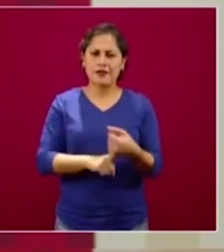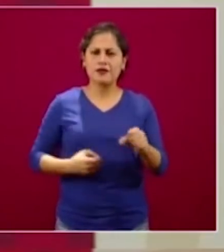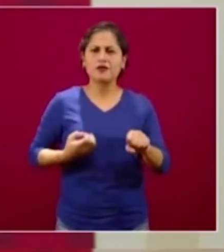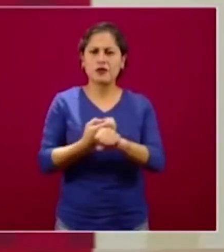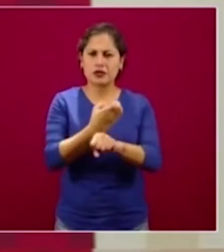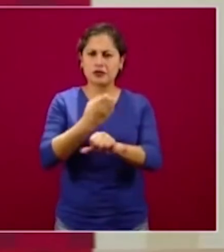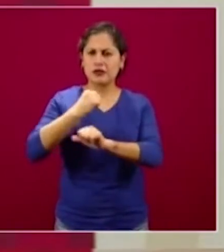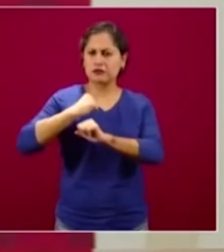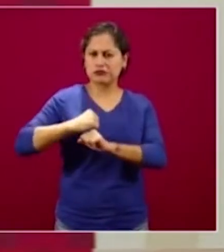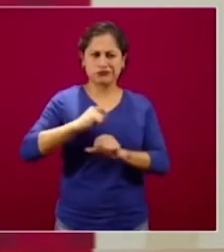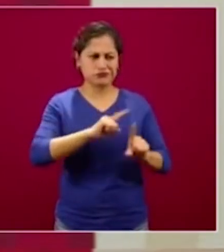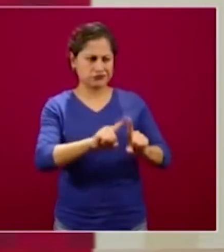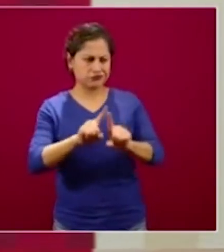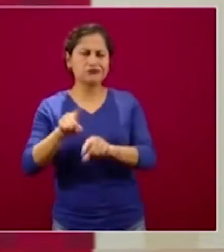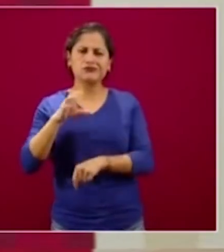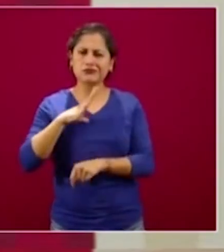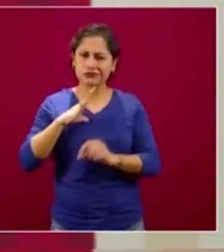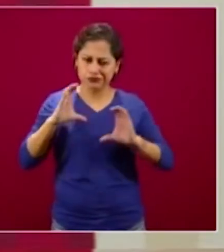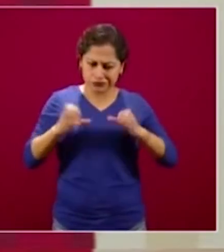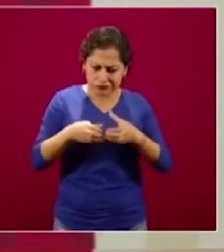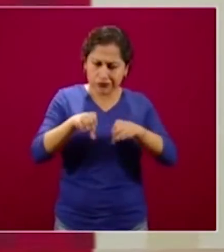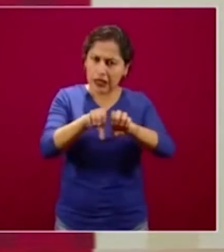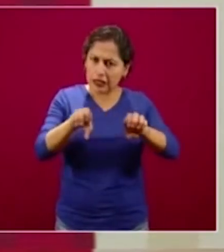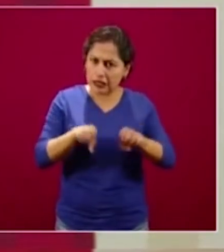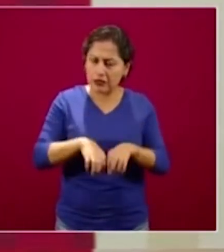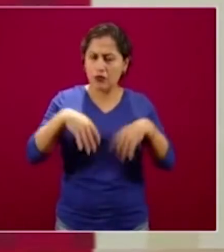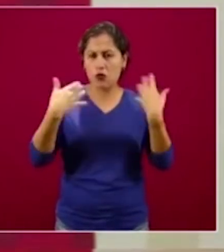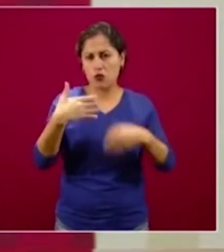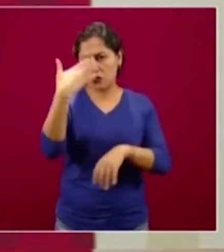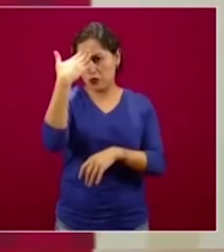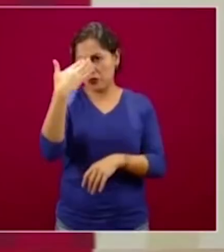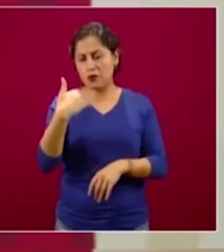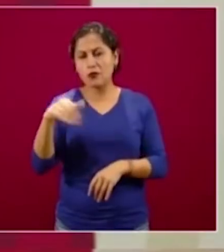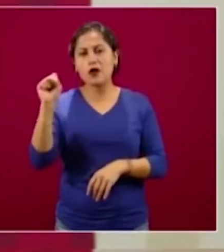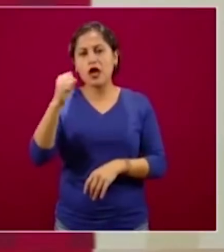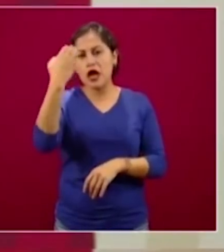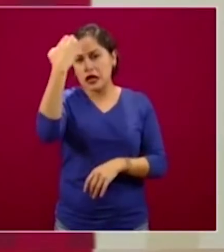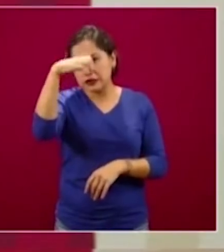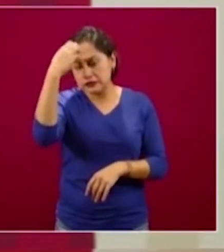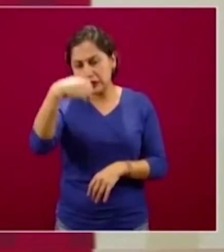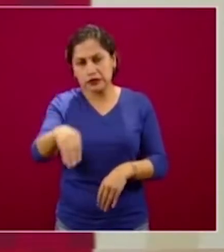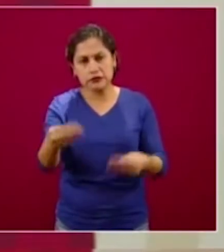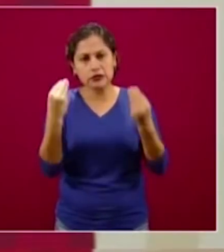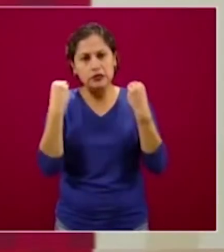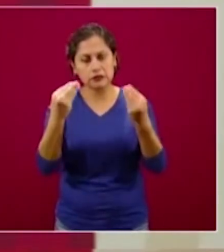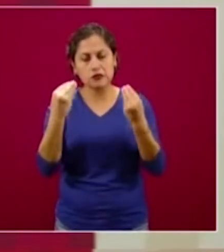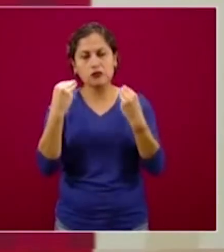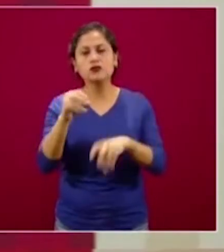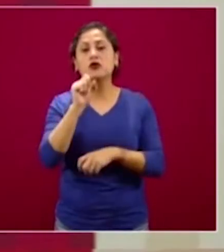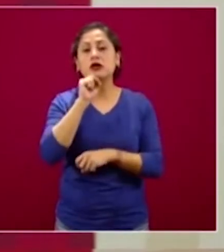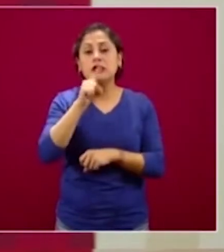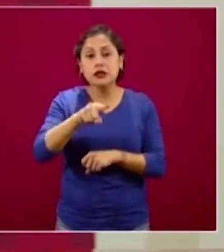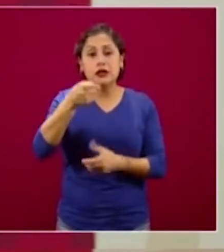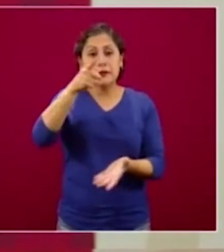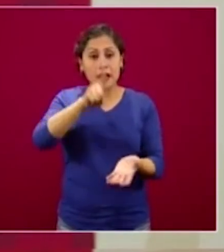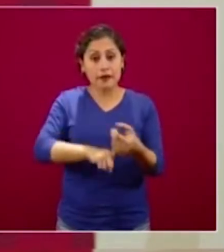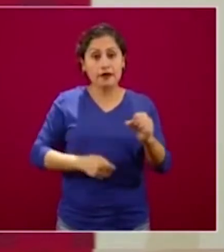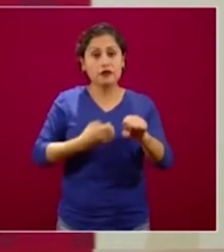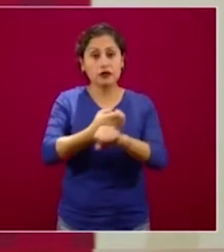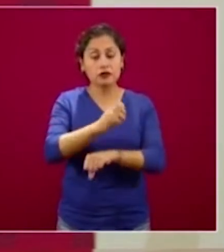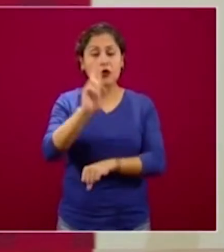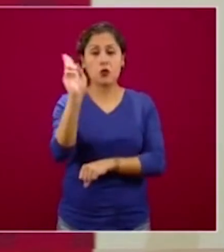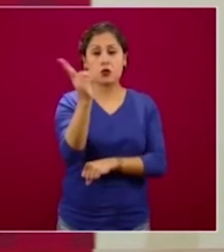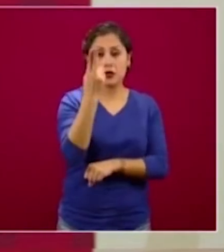directivo y operativo muy talentoso, y tienen también universidades y centros de